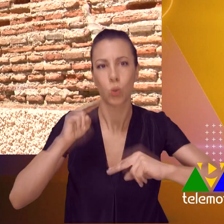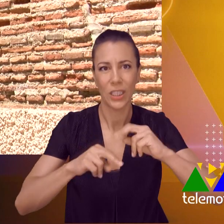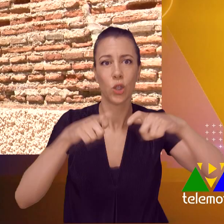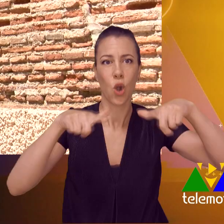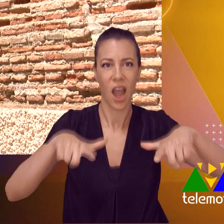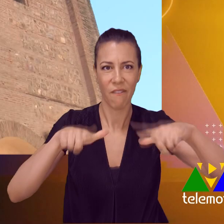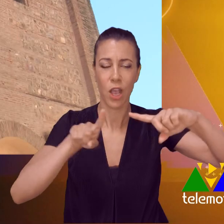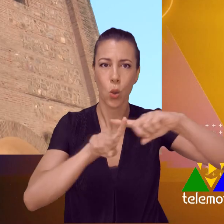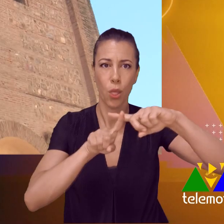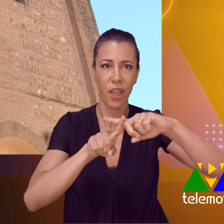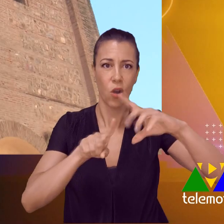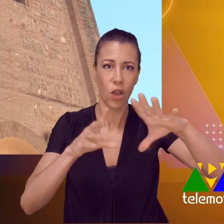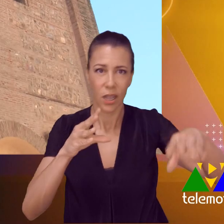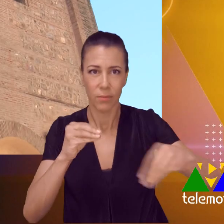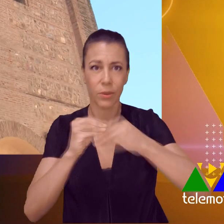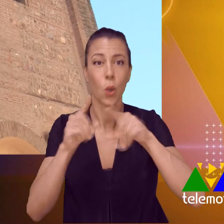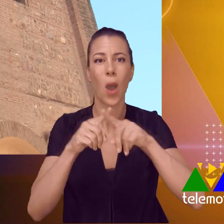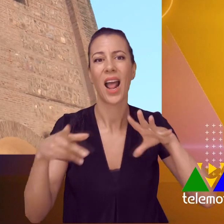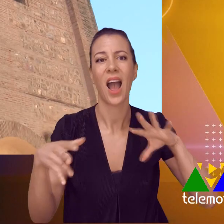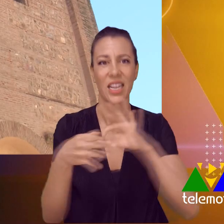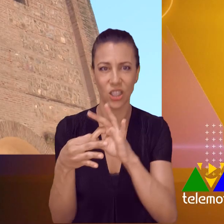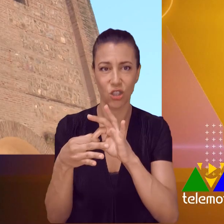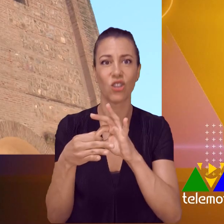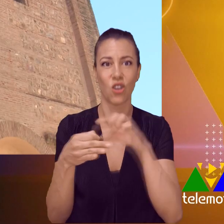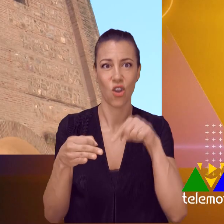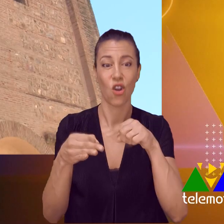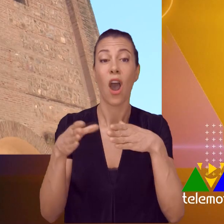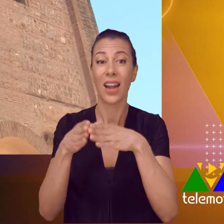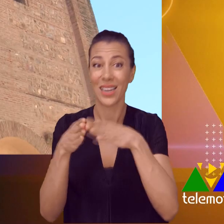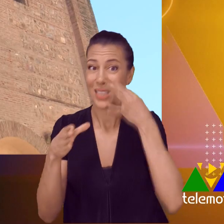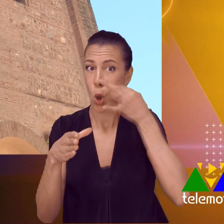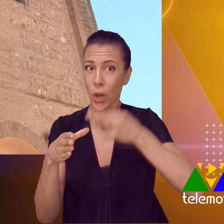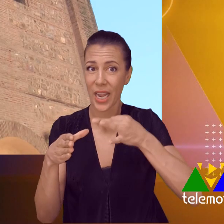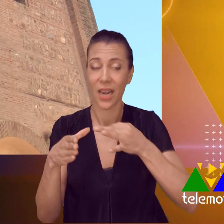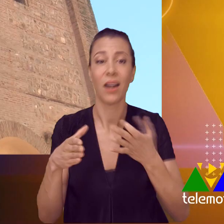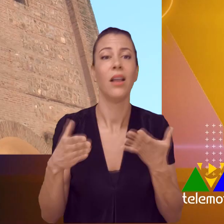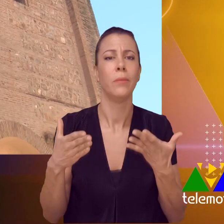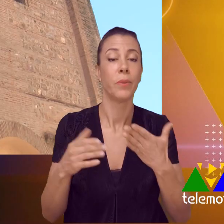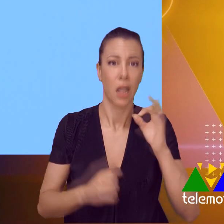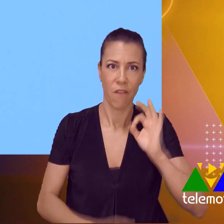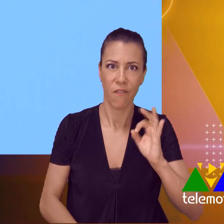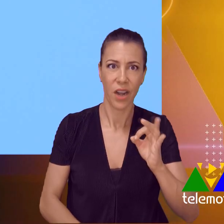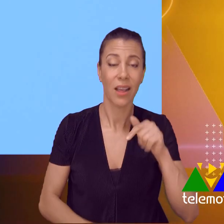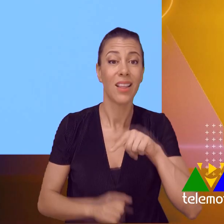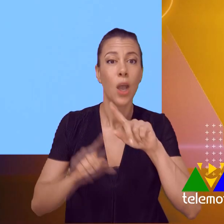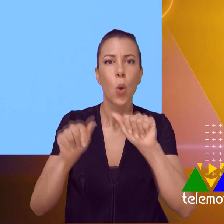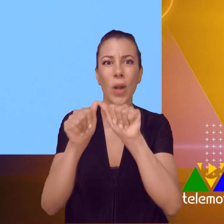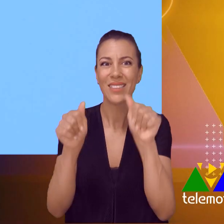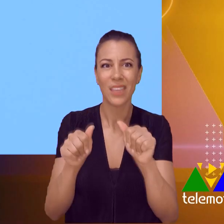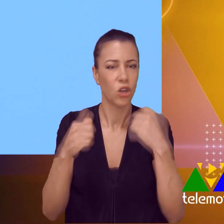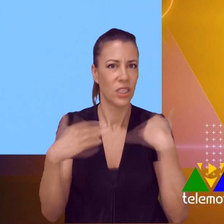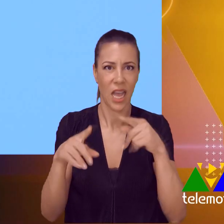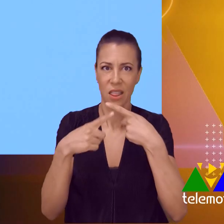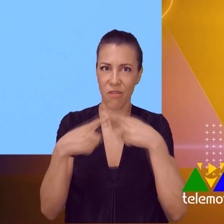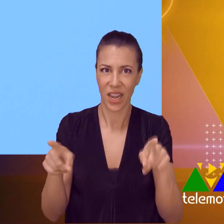la adosa a la antigua nave de crucero que tenía la iglesia original. Y es verdad que es un estilo distinto, ya